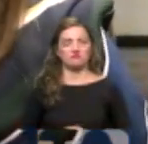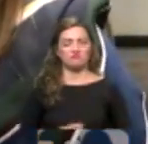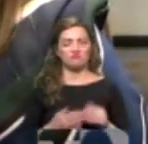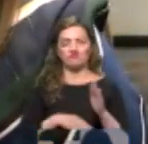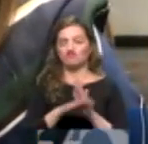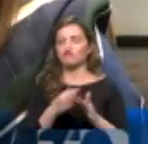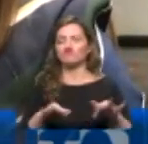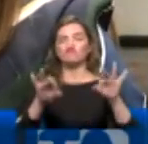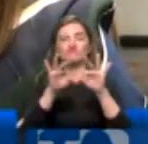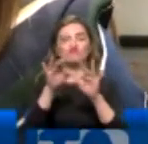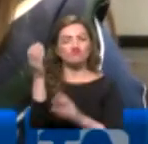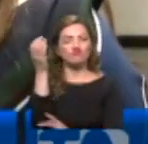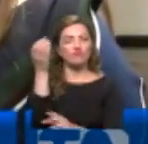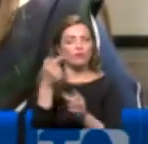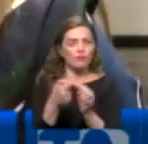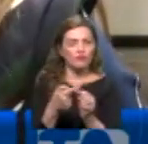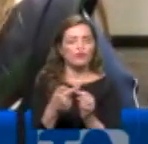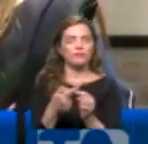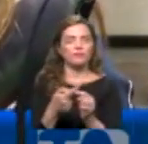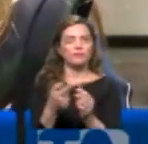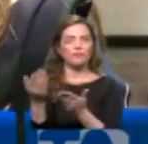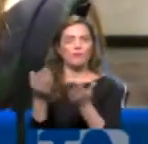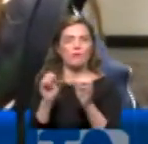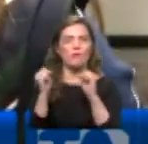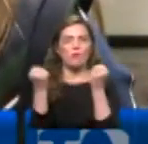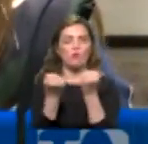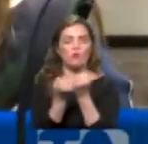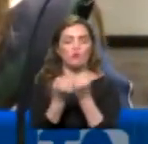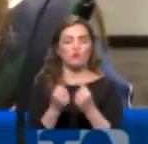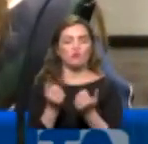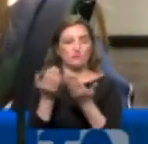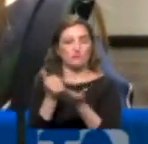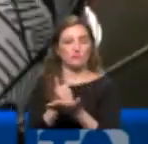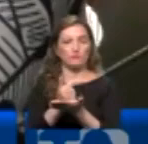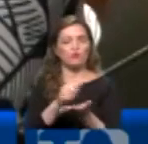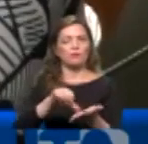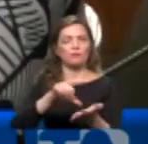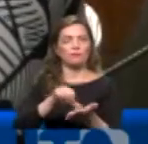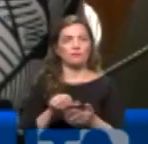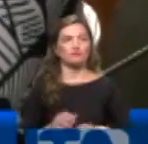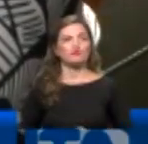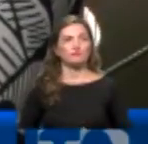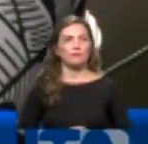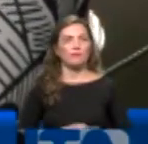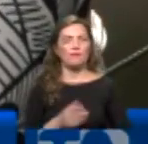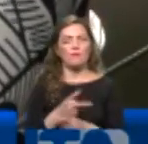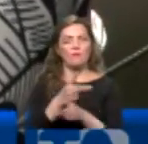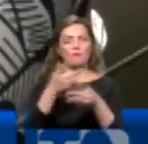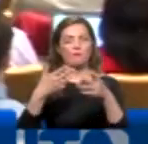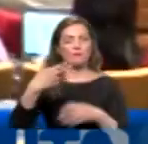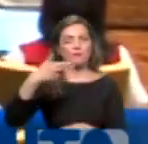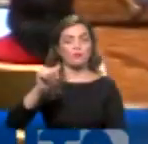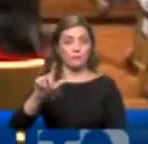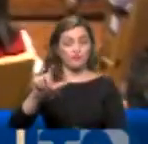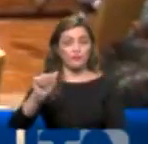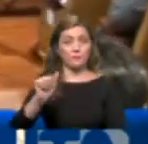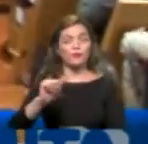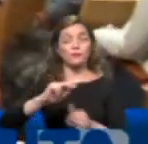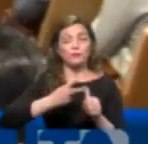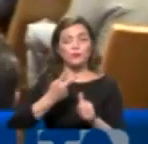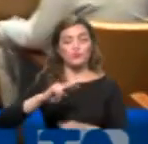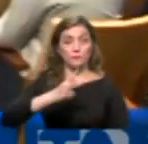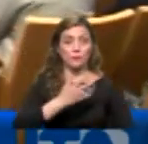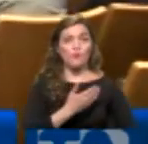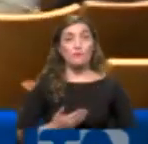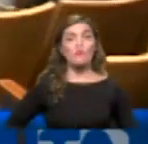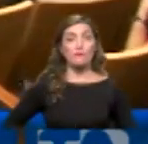destacado justamente la reina de Quito por el servicio social que brinda a la ciudadanía. Por su parte, la concejala Gisela Chalá, segunda vicepresidenta